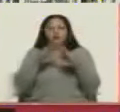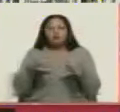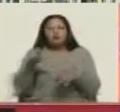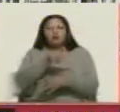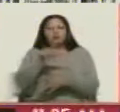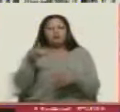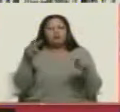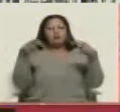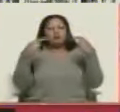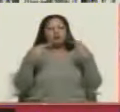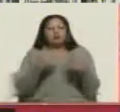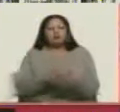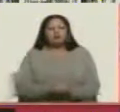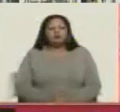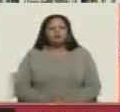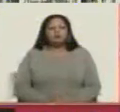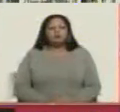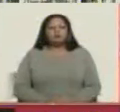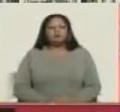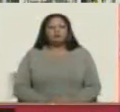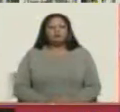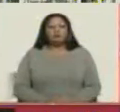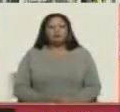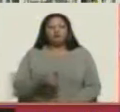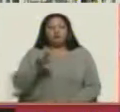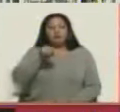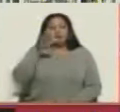militancia. Y ustedes saben que